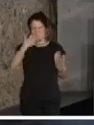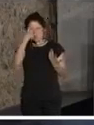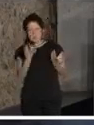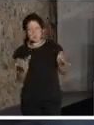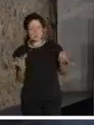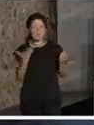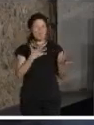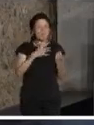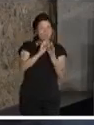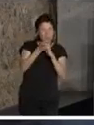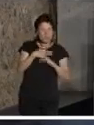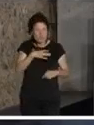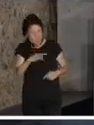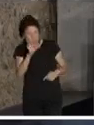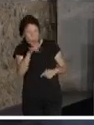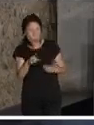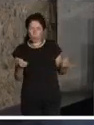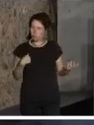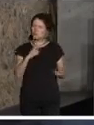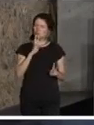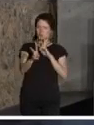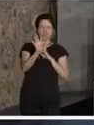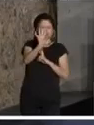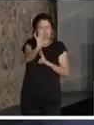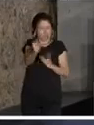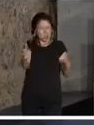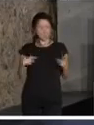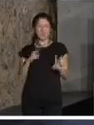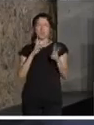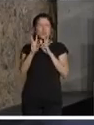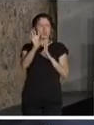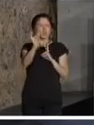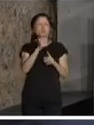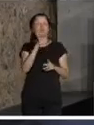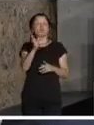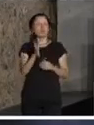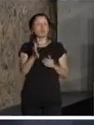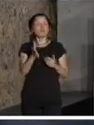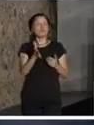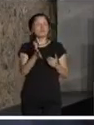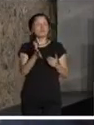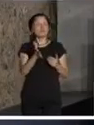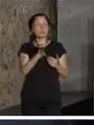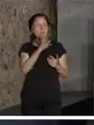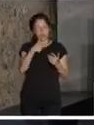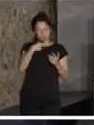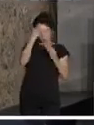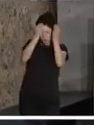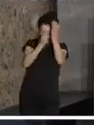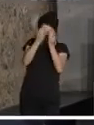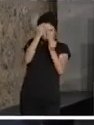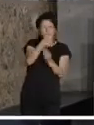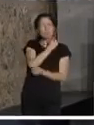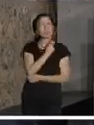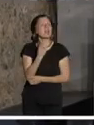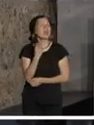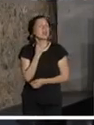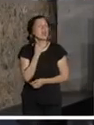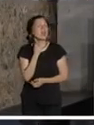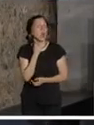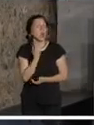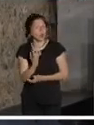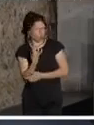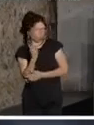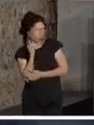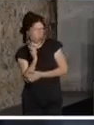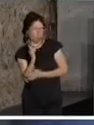que que hay posibilidades y yo les digo que sí les digo que sí se lo digo porque pienso que badajoz tiene una